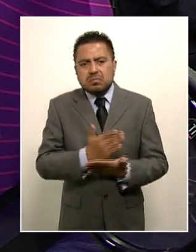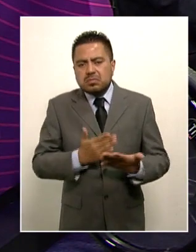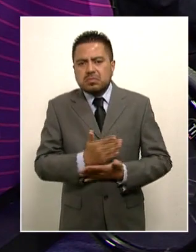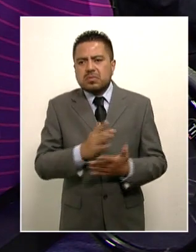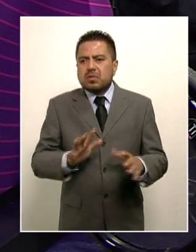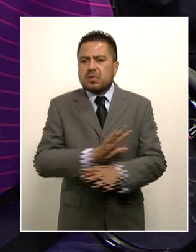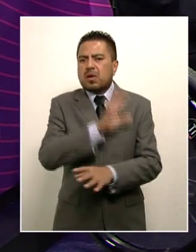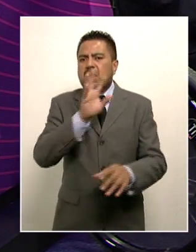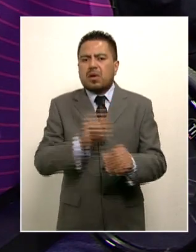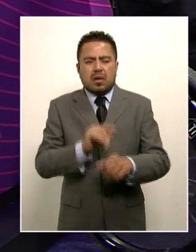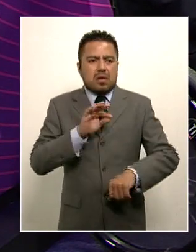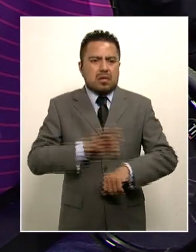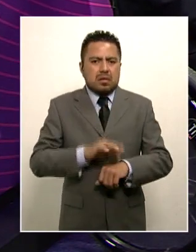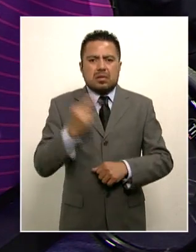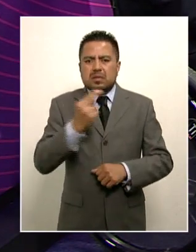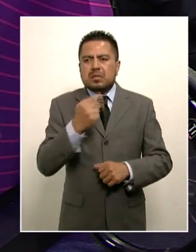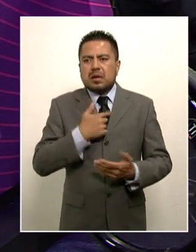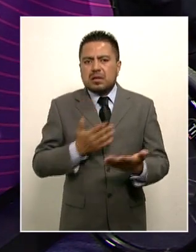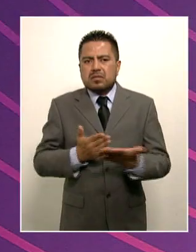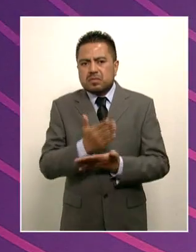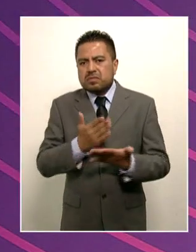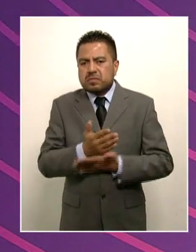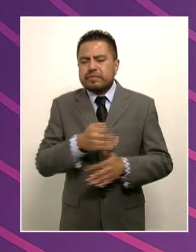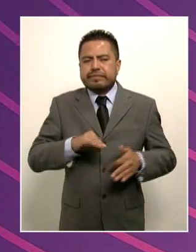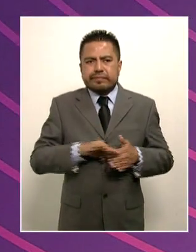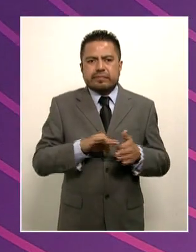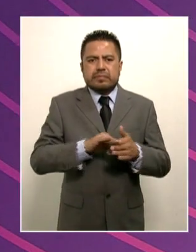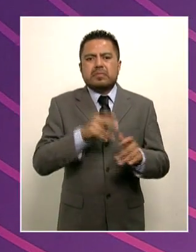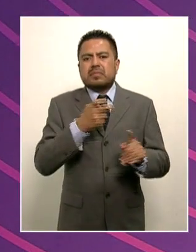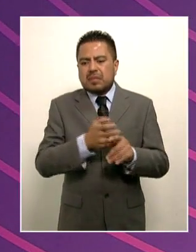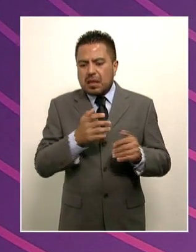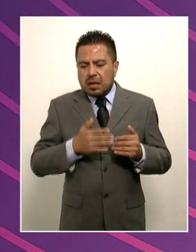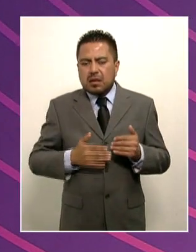la parte médica que me tocaba en ese momento,